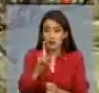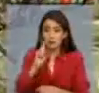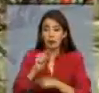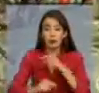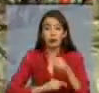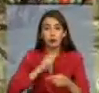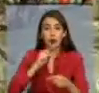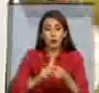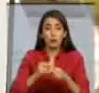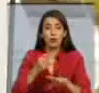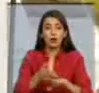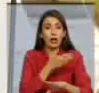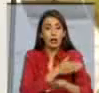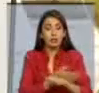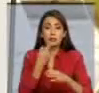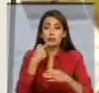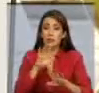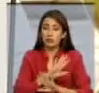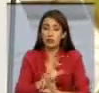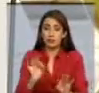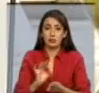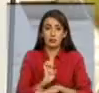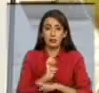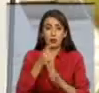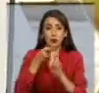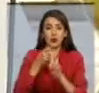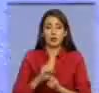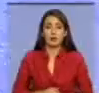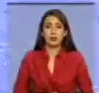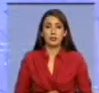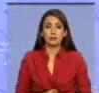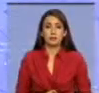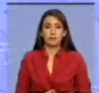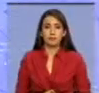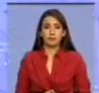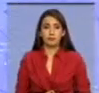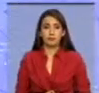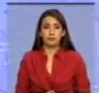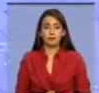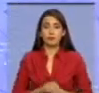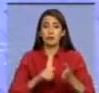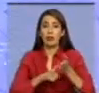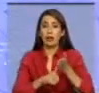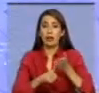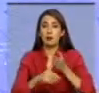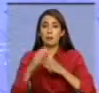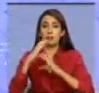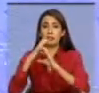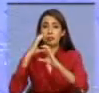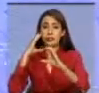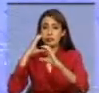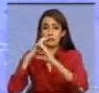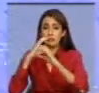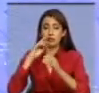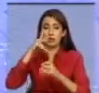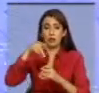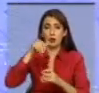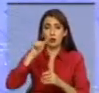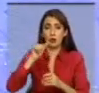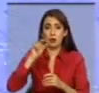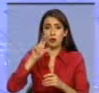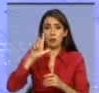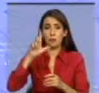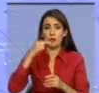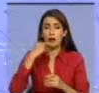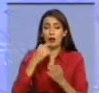anunciado previamente. Jocelyn de Mera, Ecuador TV. Y el ministro de Transporte y Obras Públicas, Paul Granda, y el ministro de Finanzas,